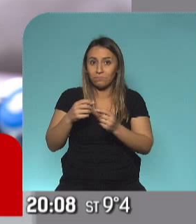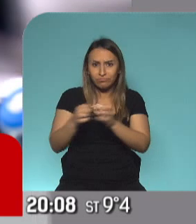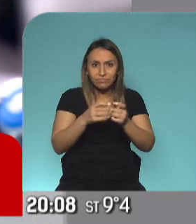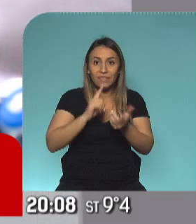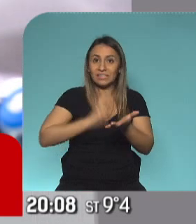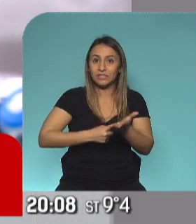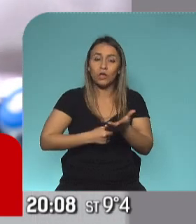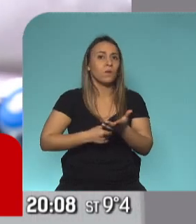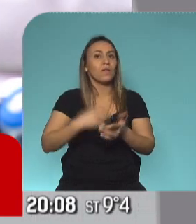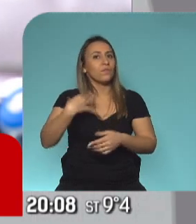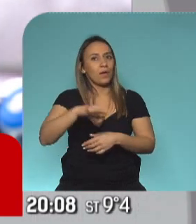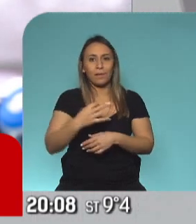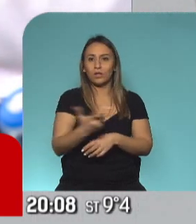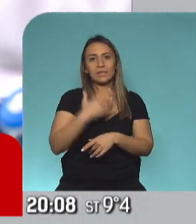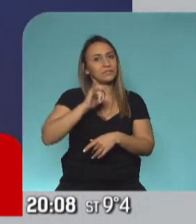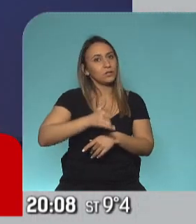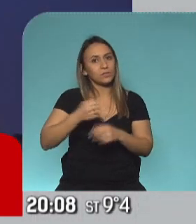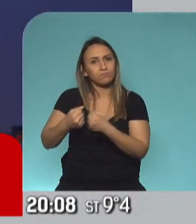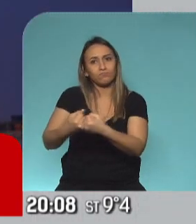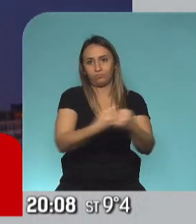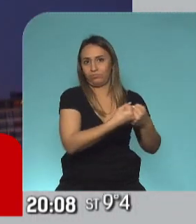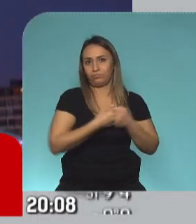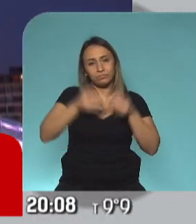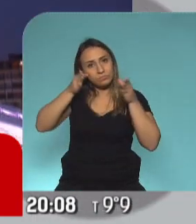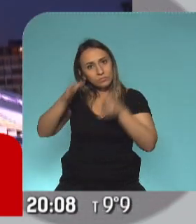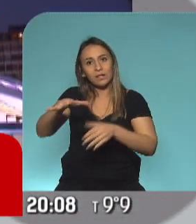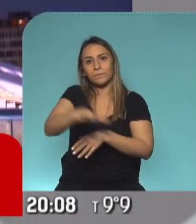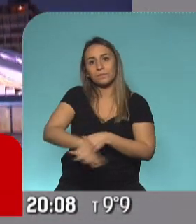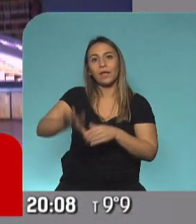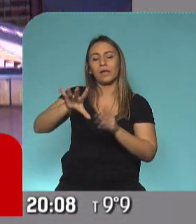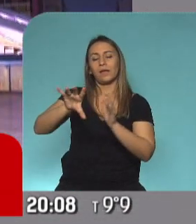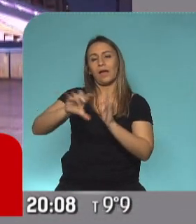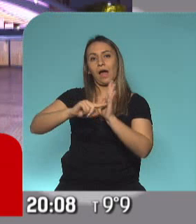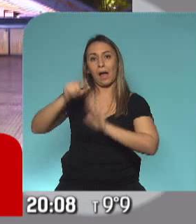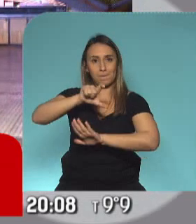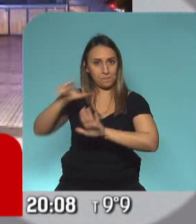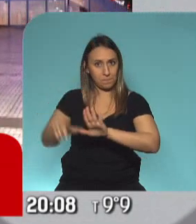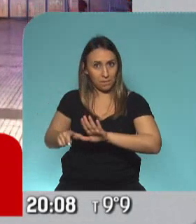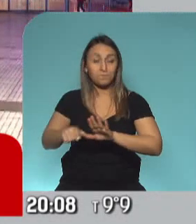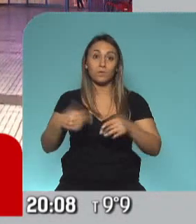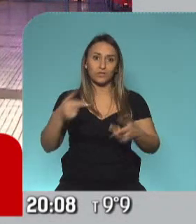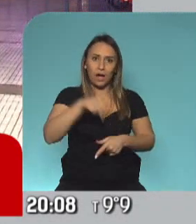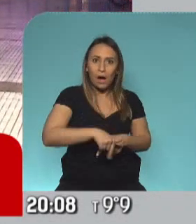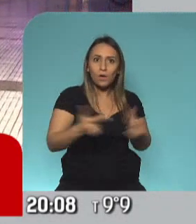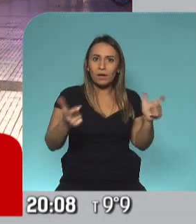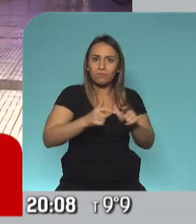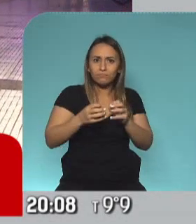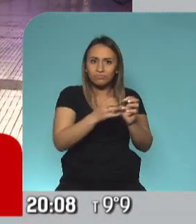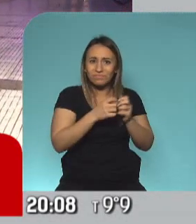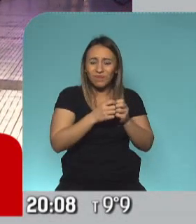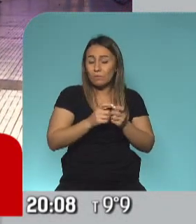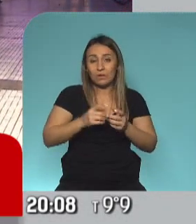ser conjunta, va a tener una mirada sobre el AMBA y se va a tomar en conjunto. Bueno, como esto se está terminando ahora de delinear, salir a